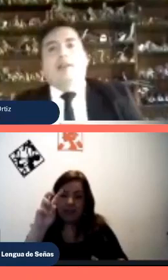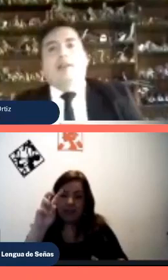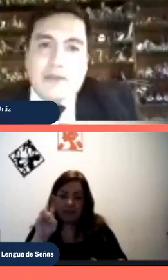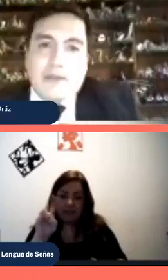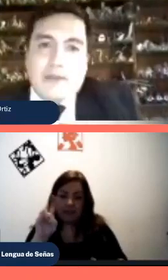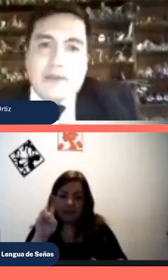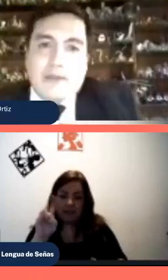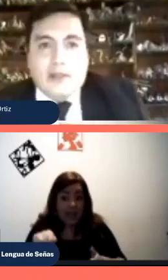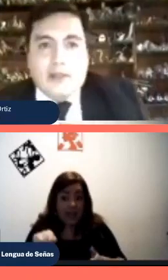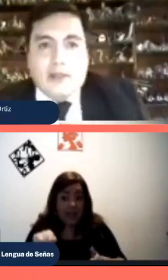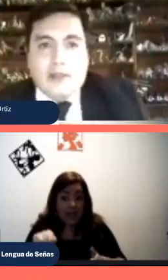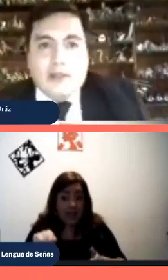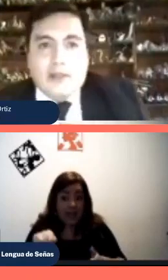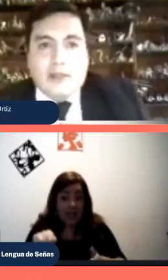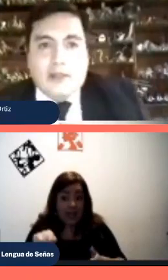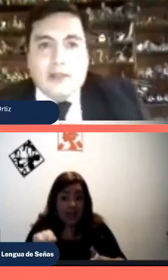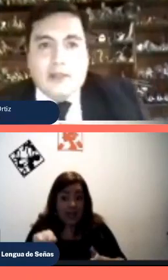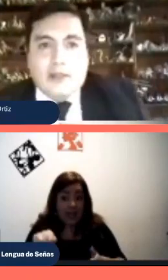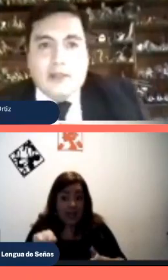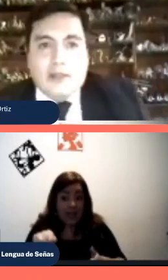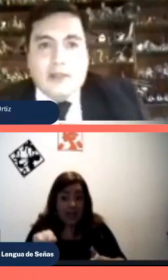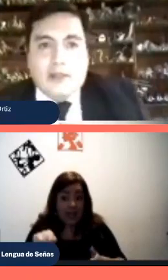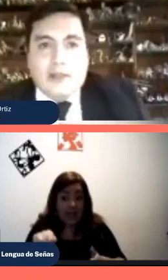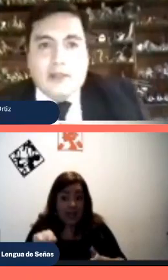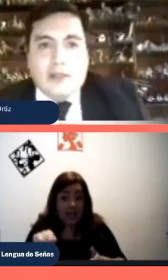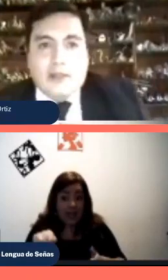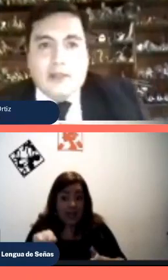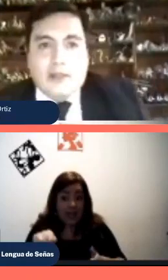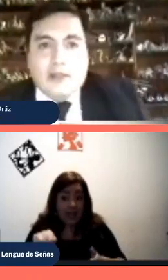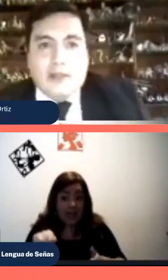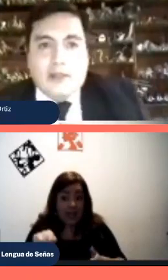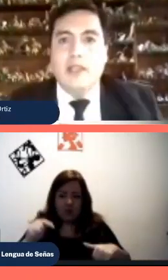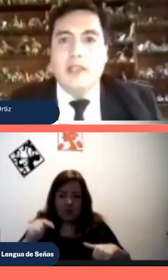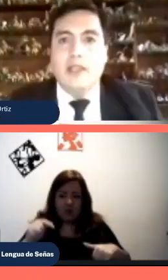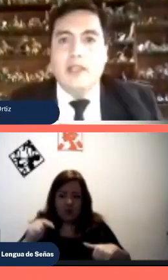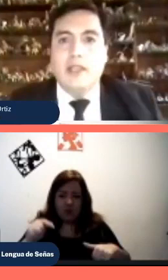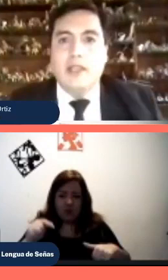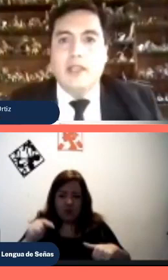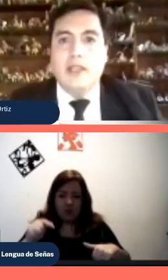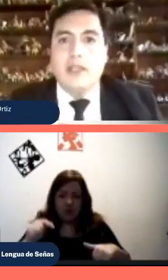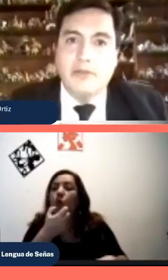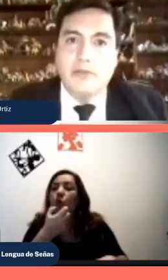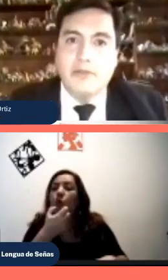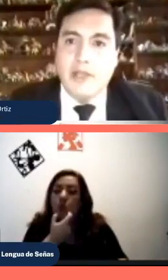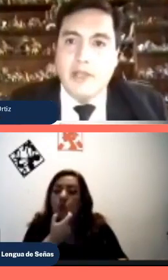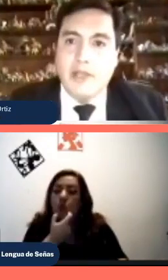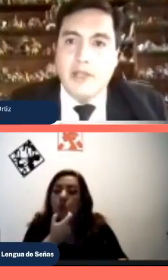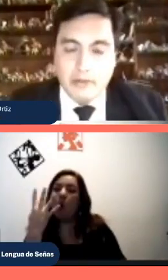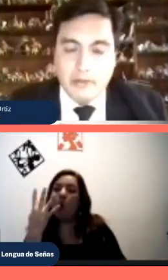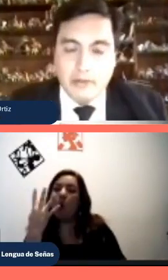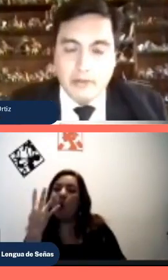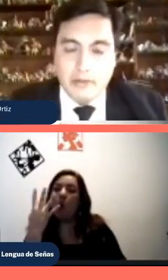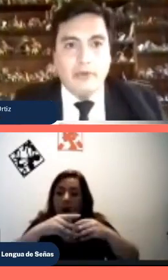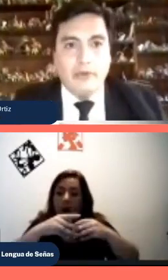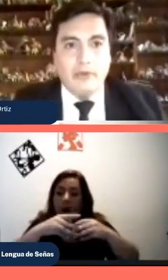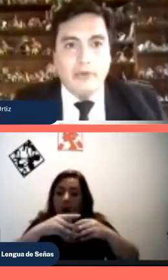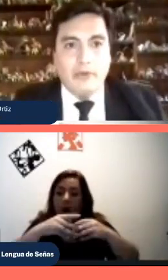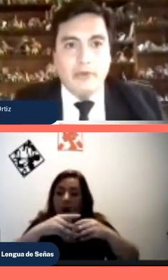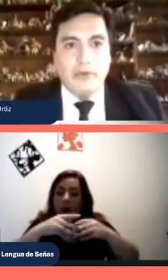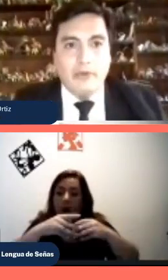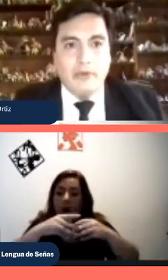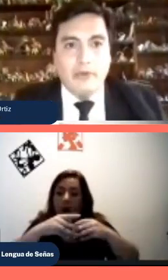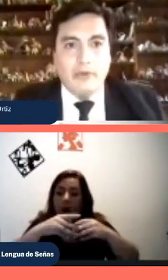Esta ave, es solamente el esqueleto, mide unos 4 metros y medio de largo. Por lo tanto,